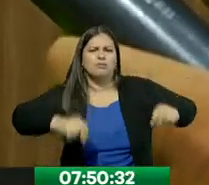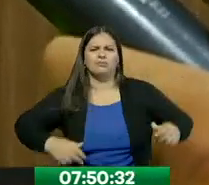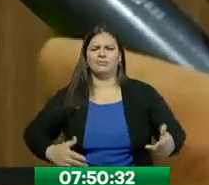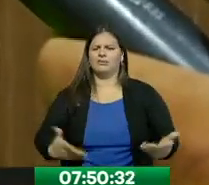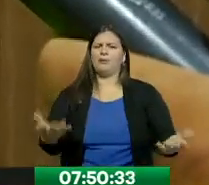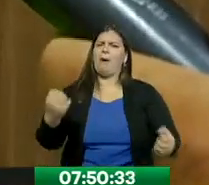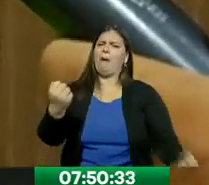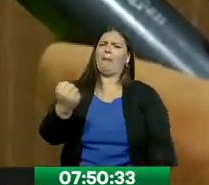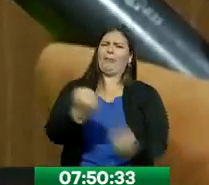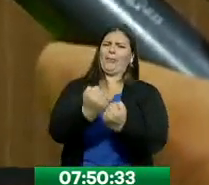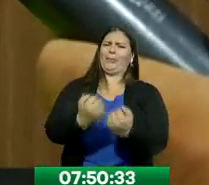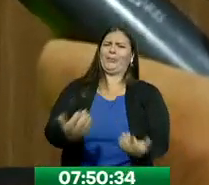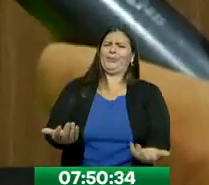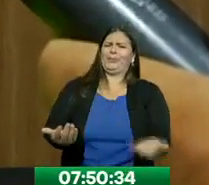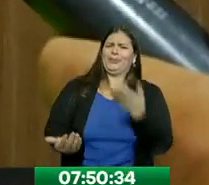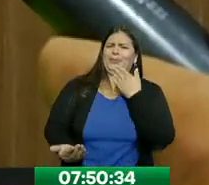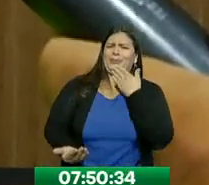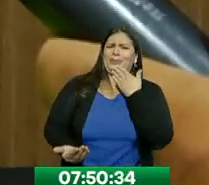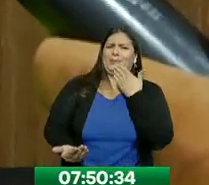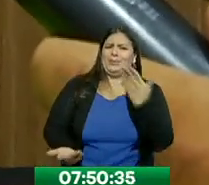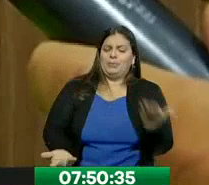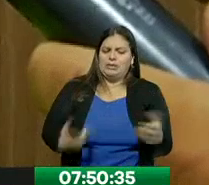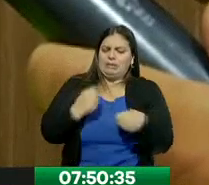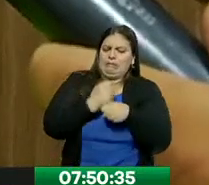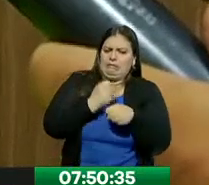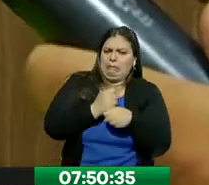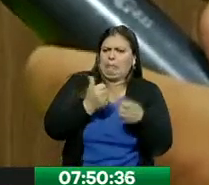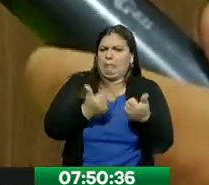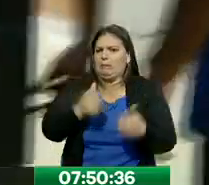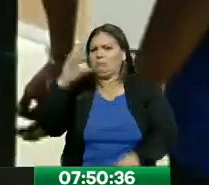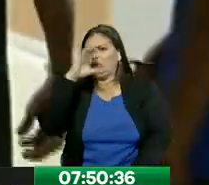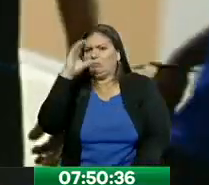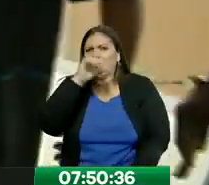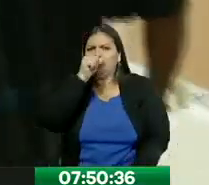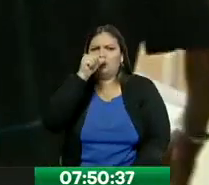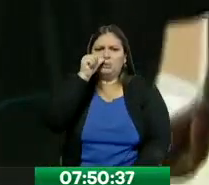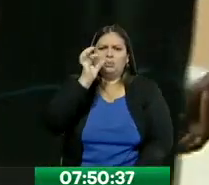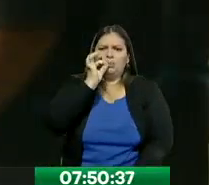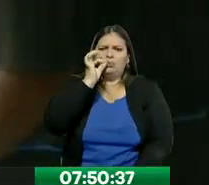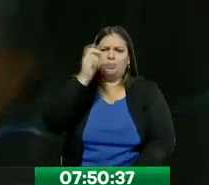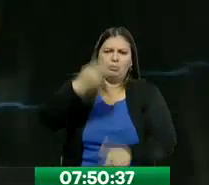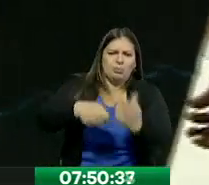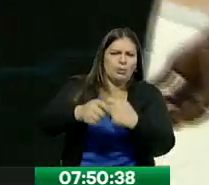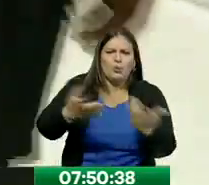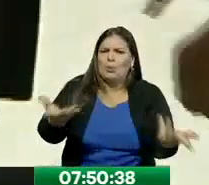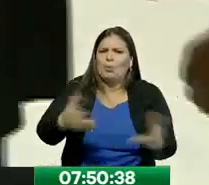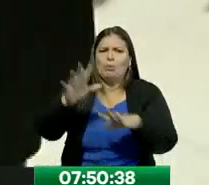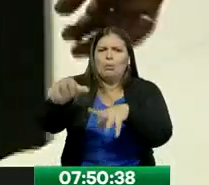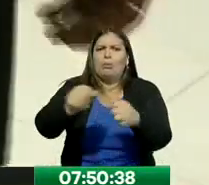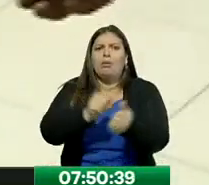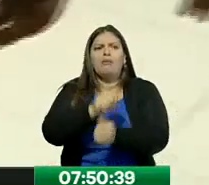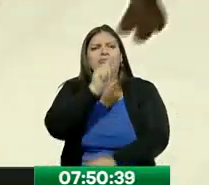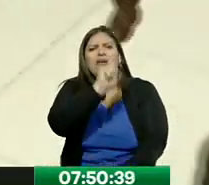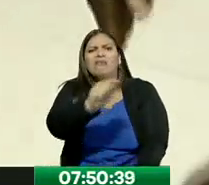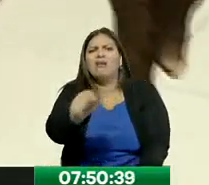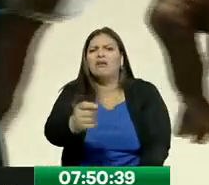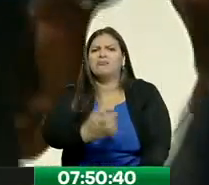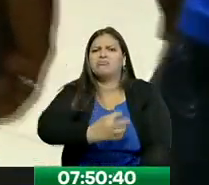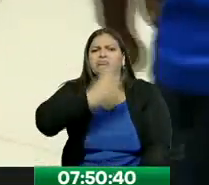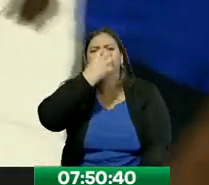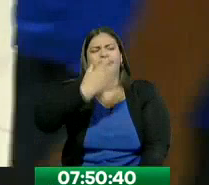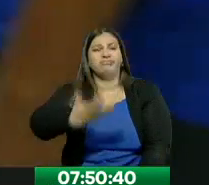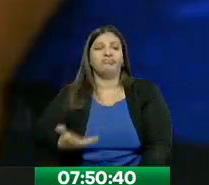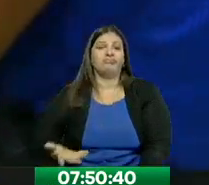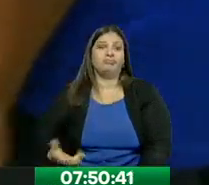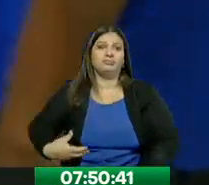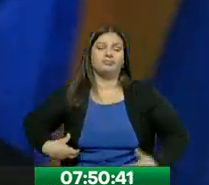estos sectores toca ingresar, realizar brevemente nuestro trabajo. Los aprehendidos y los 300 gramos fueron puestos